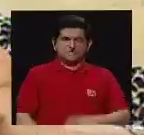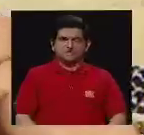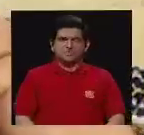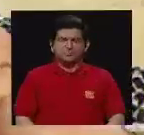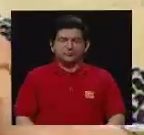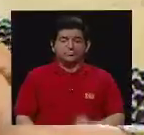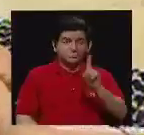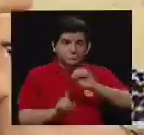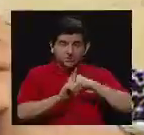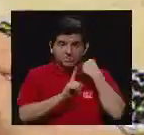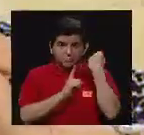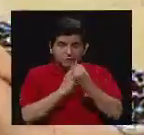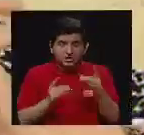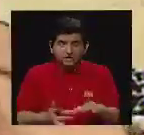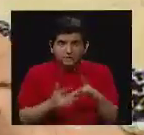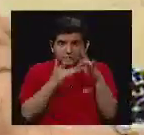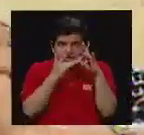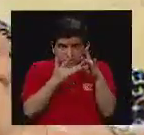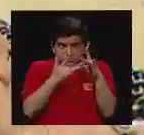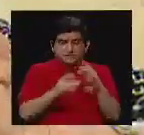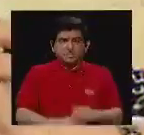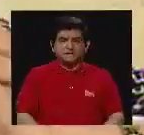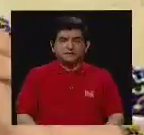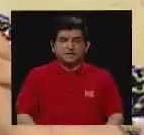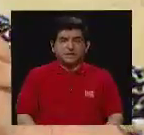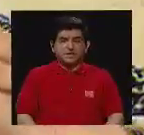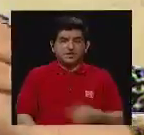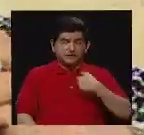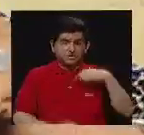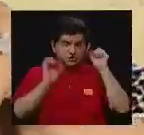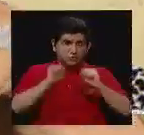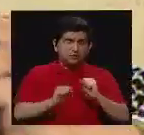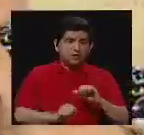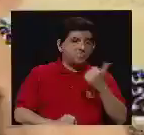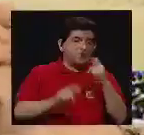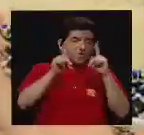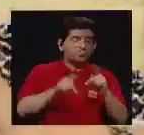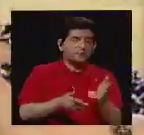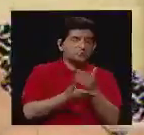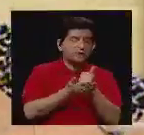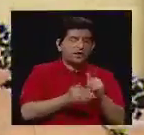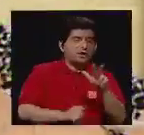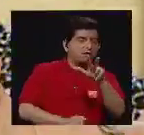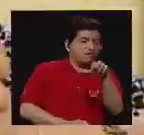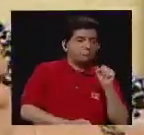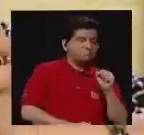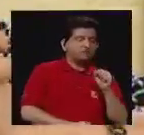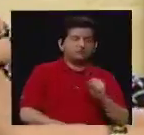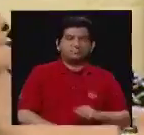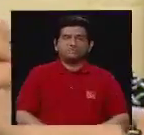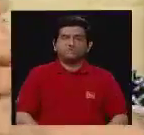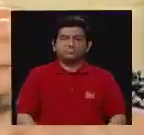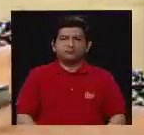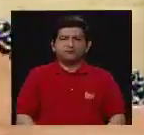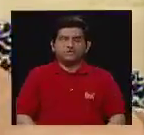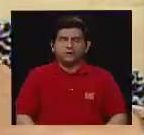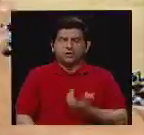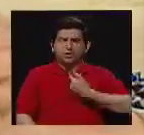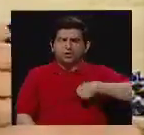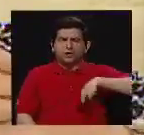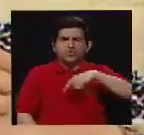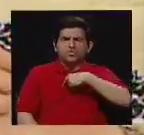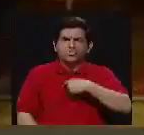que si en una situación especial, si puedo le quito al otro algo, es posible que esté ahí. ¿Cómo